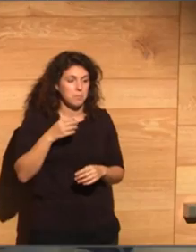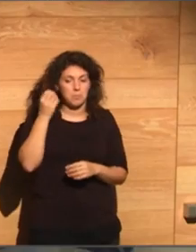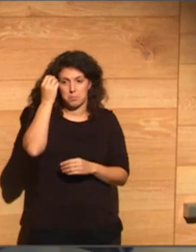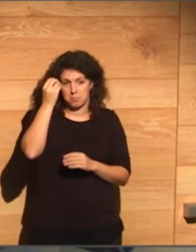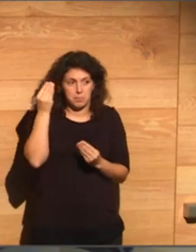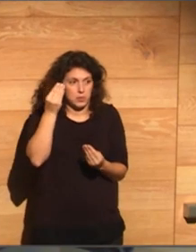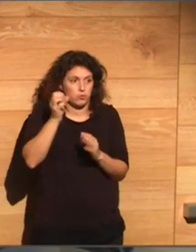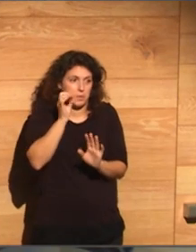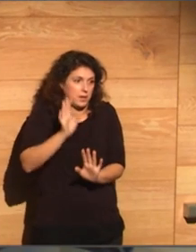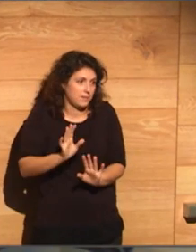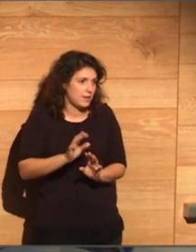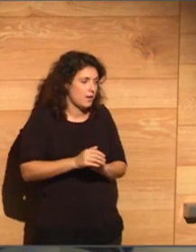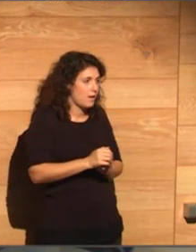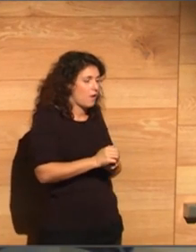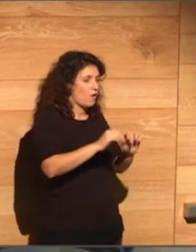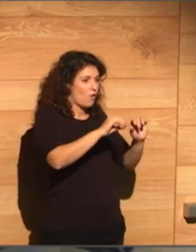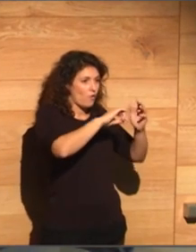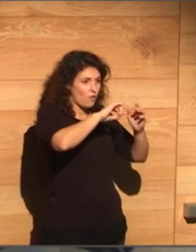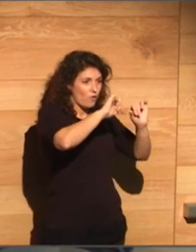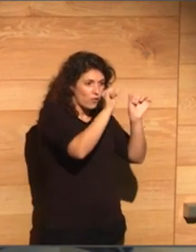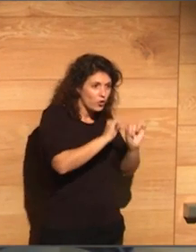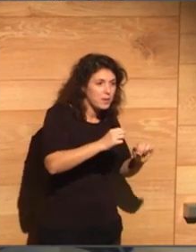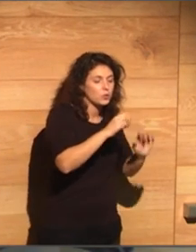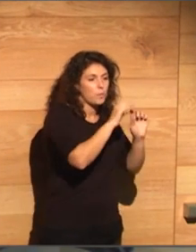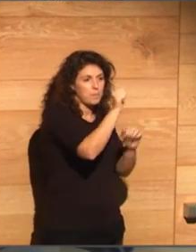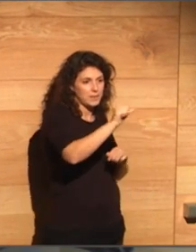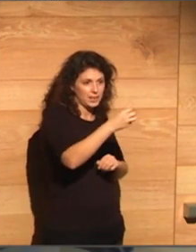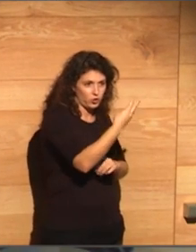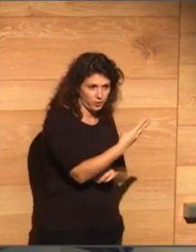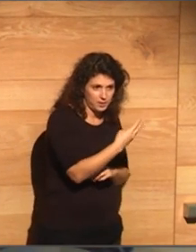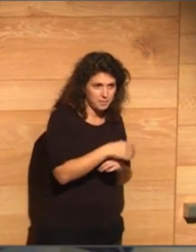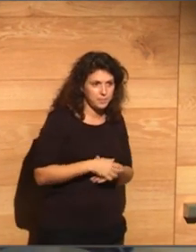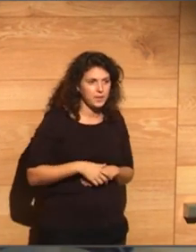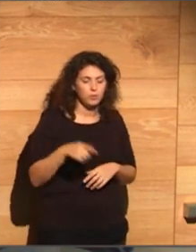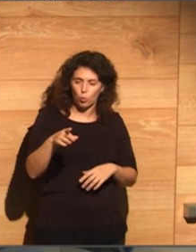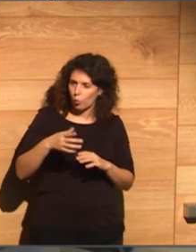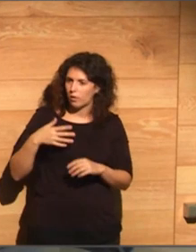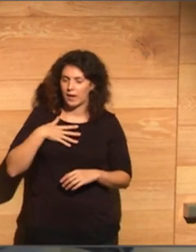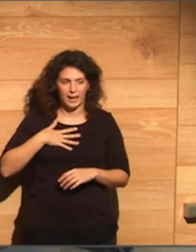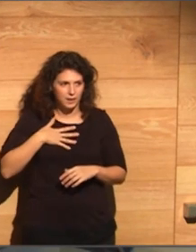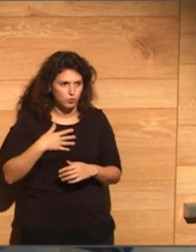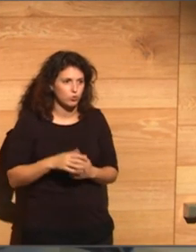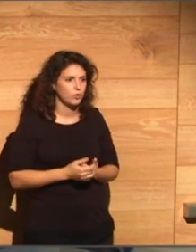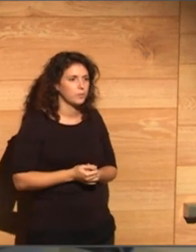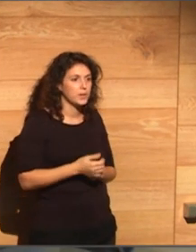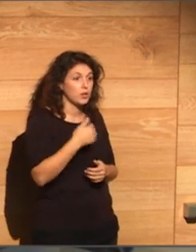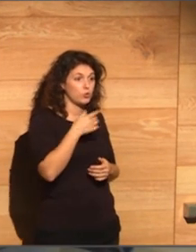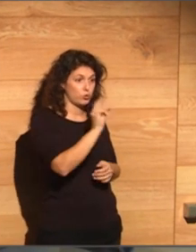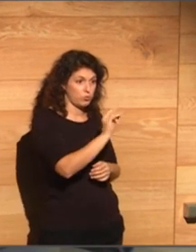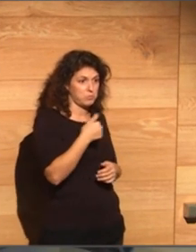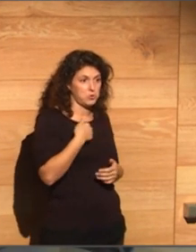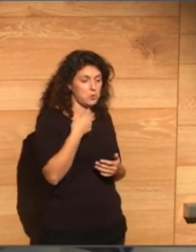el formato trilogía, la trilojez. Pero el crítico, o sea, lo que yo pienso... De la Fabi, qué generoso eres. Yo